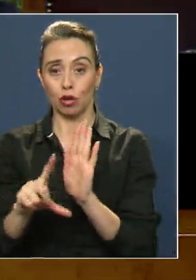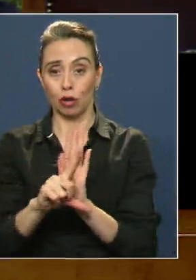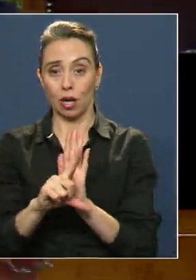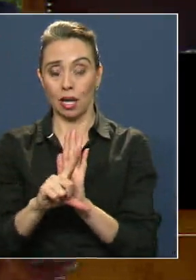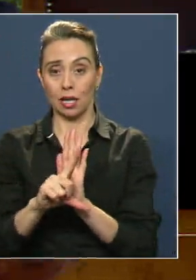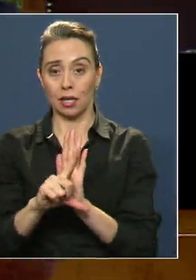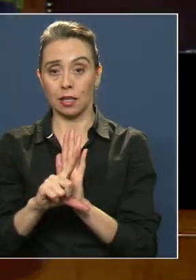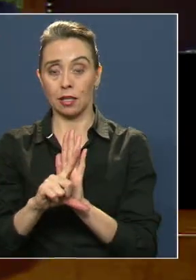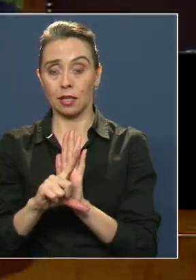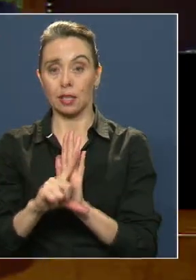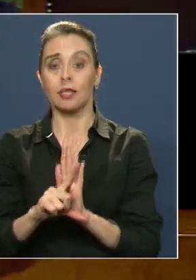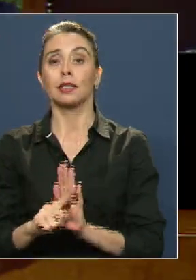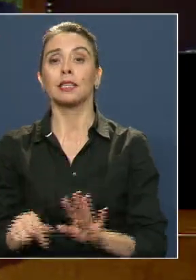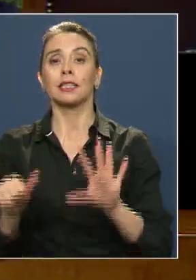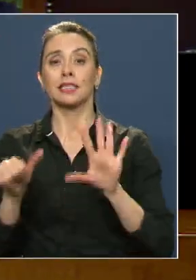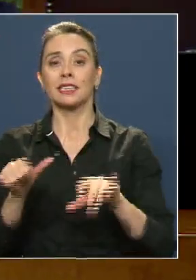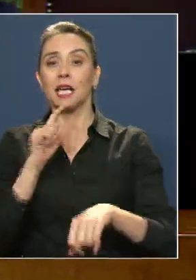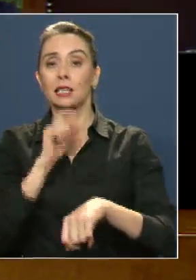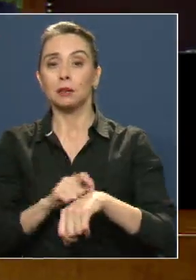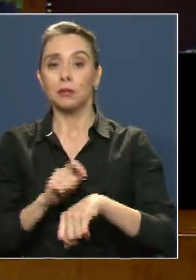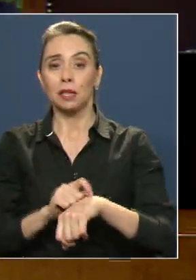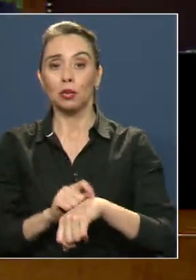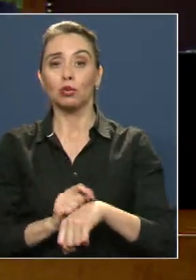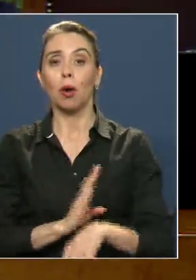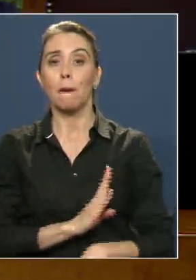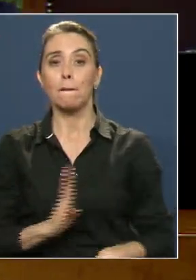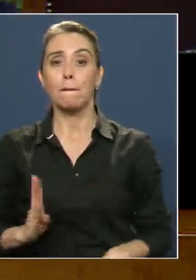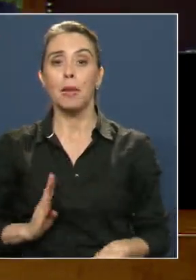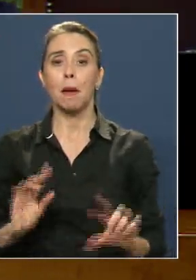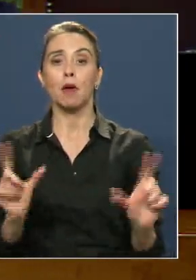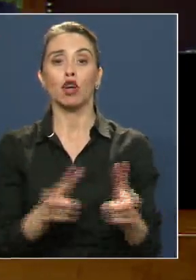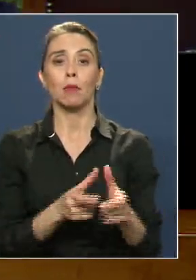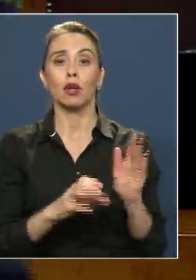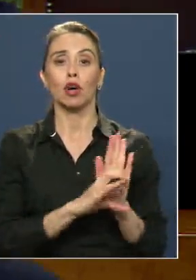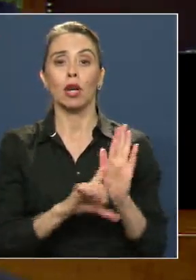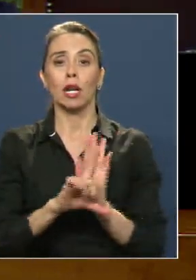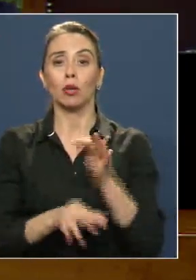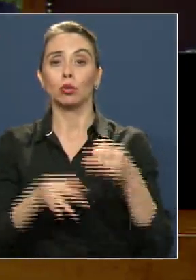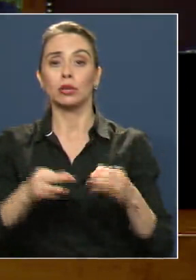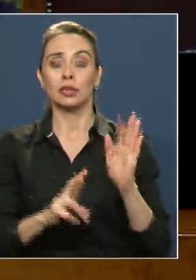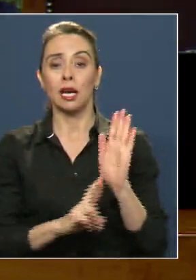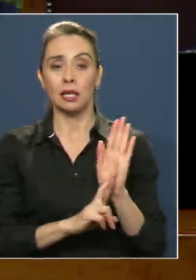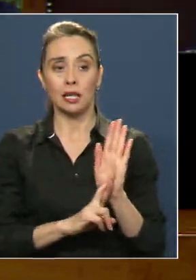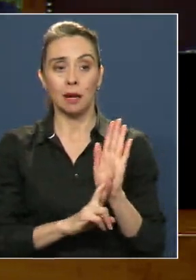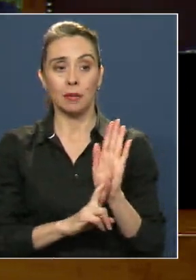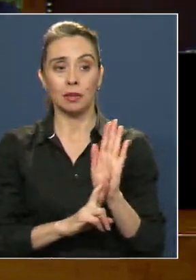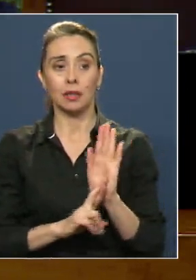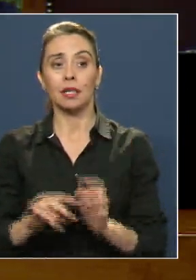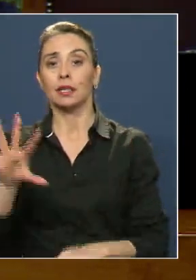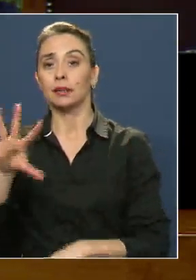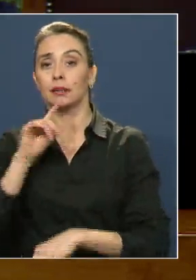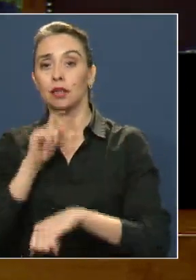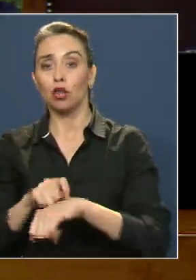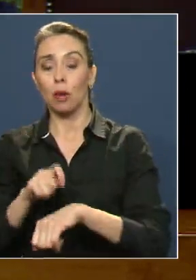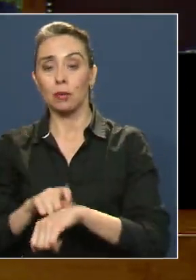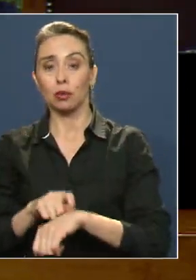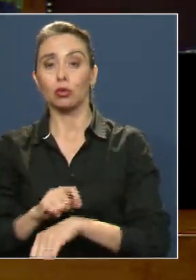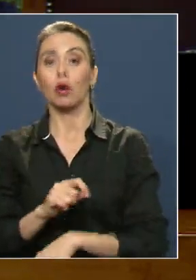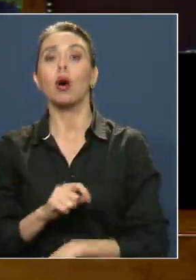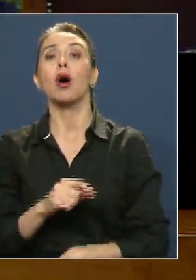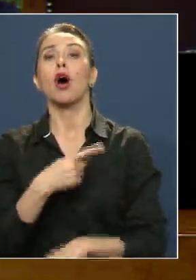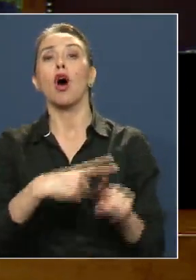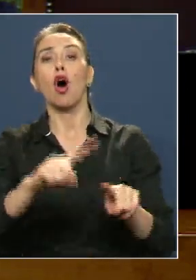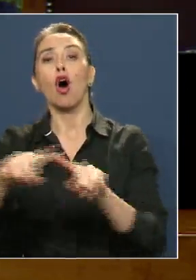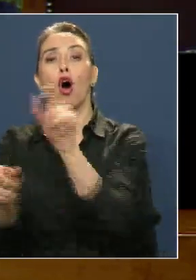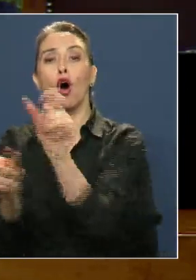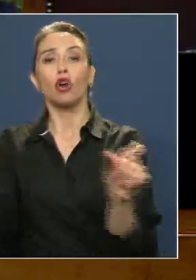se otorgarán 6 minutos para los miembros de la Comisión de Constitución, Legislación, Justicia y Reglamento y 5 minutos para los